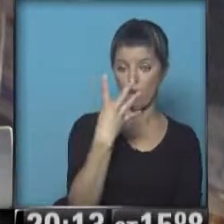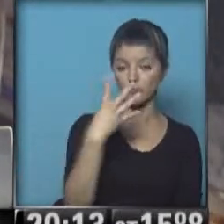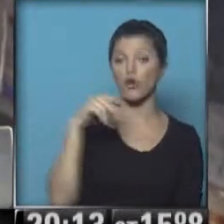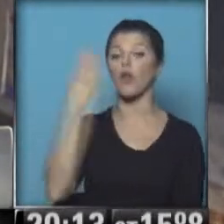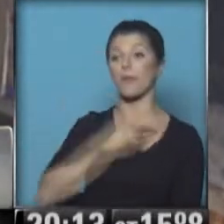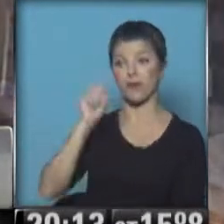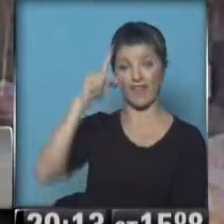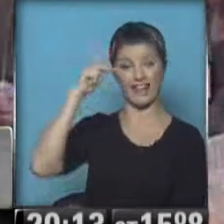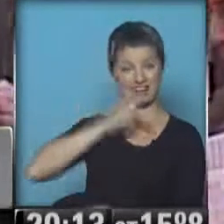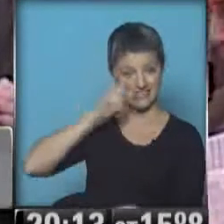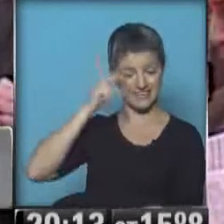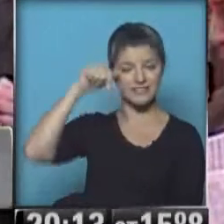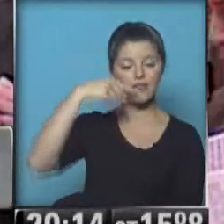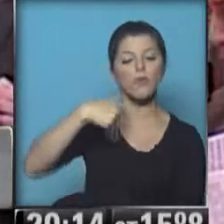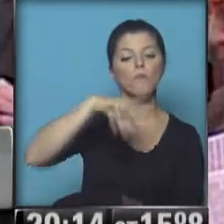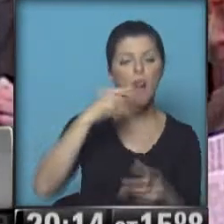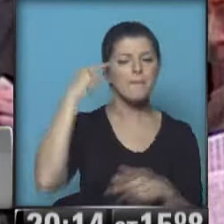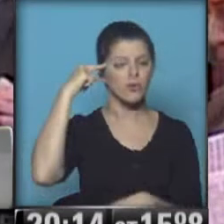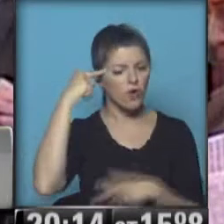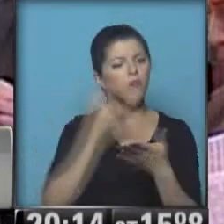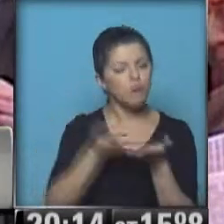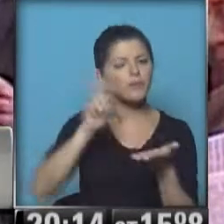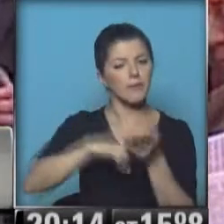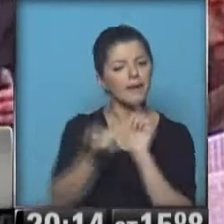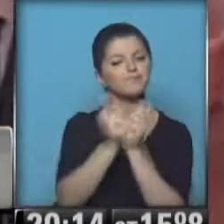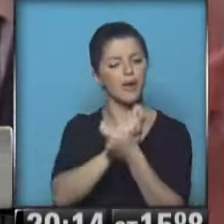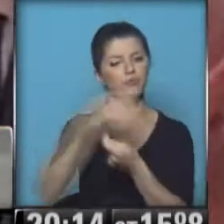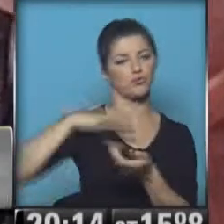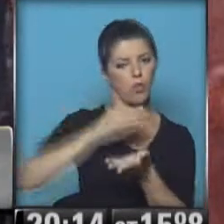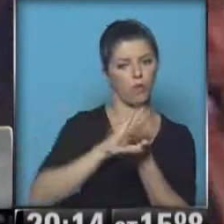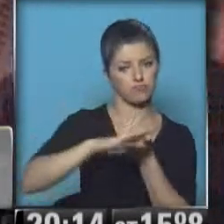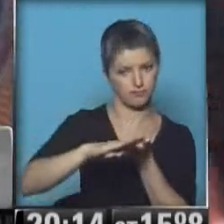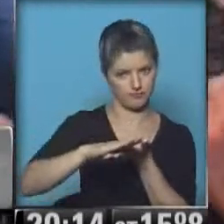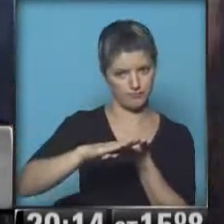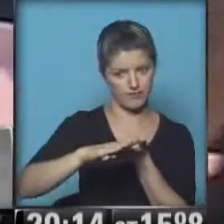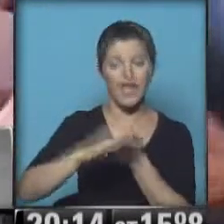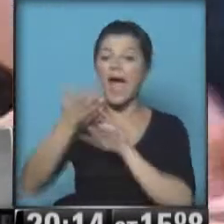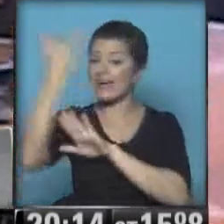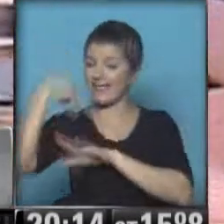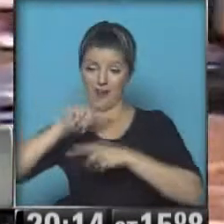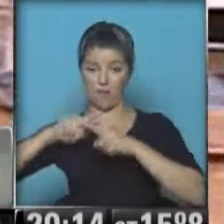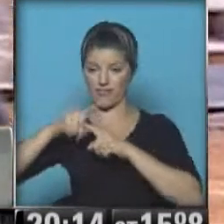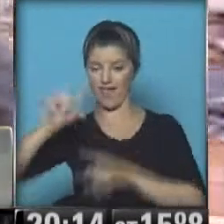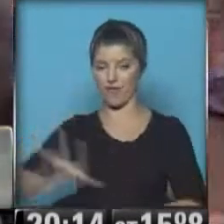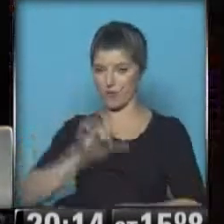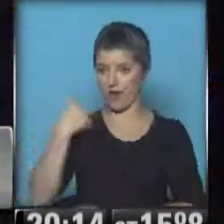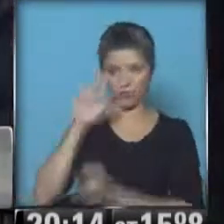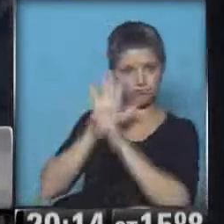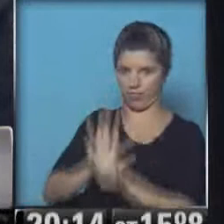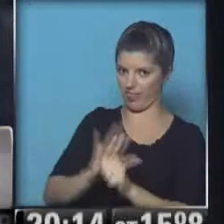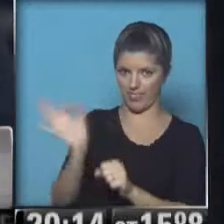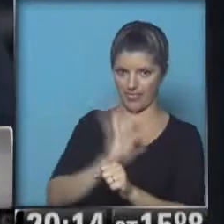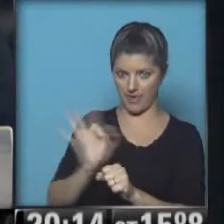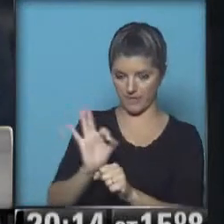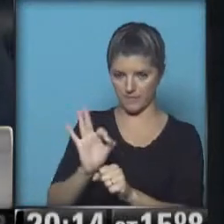Kirchner reabrió el Consejo del Salario, un espacio de diálogo eliminado por las políticas neoliberales. En